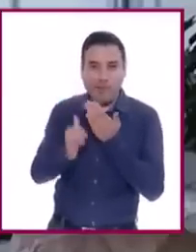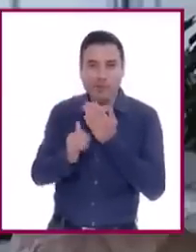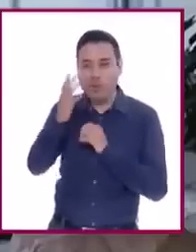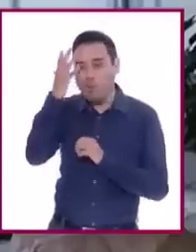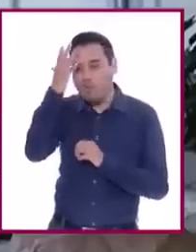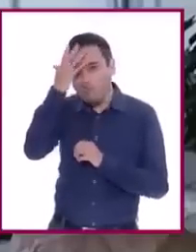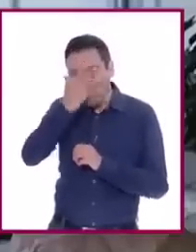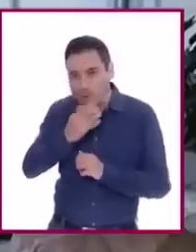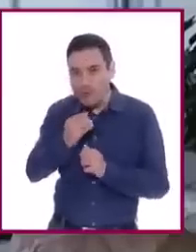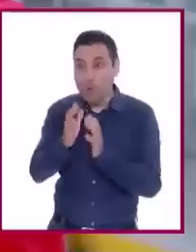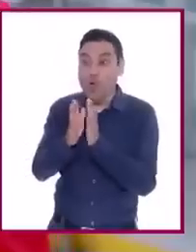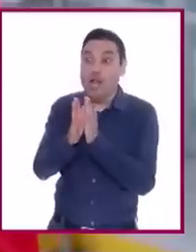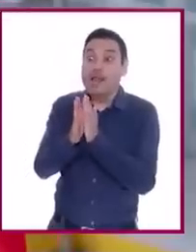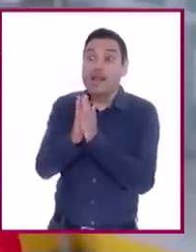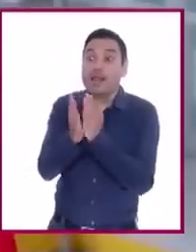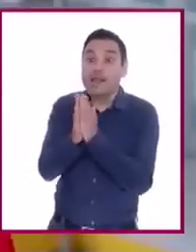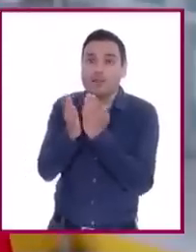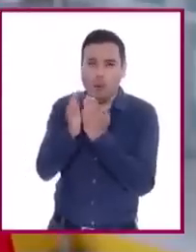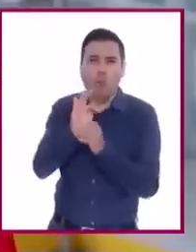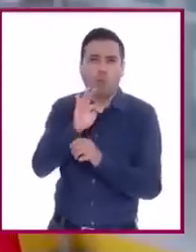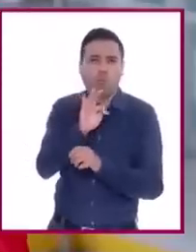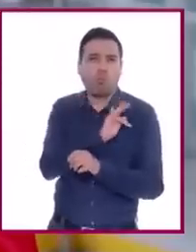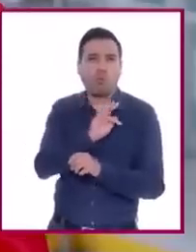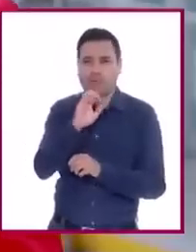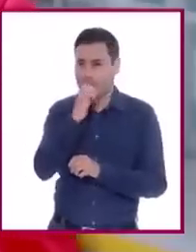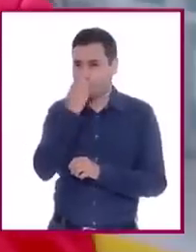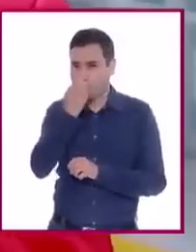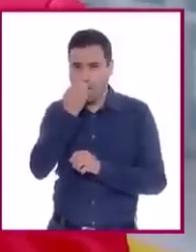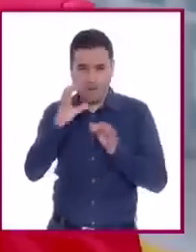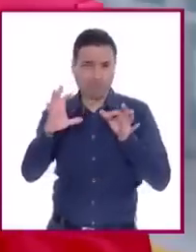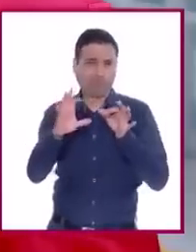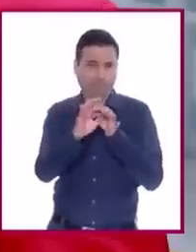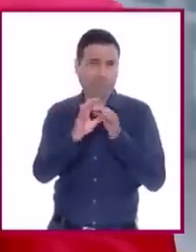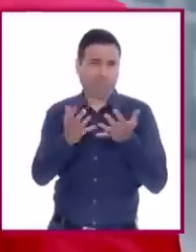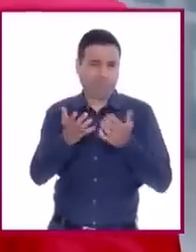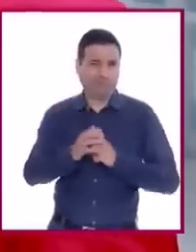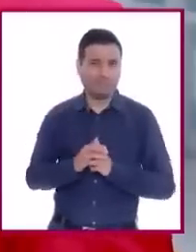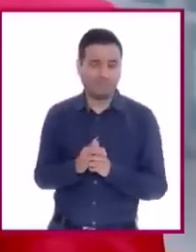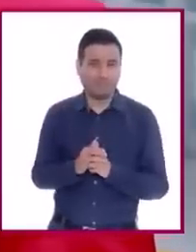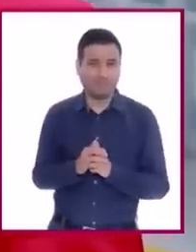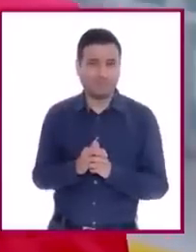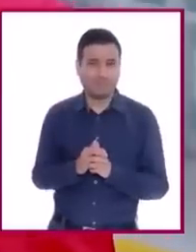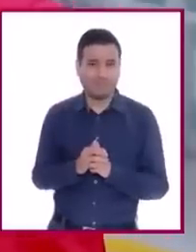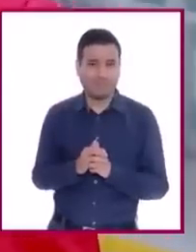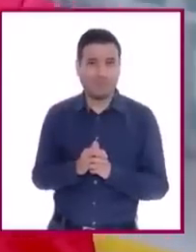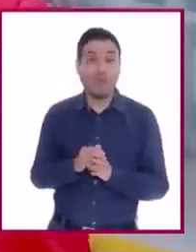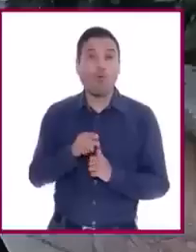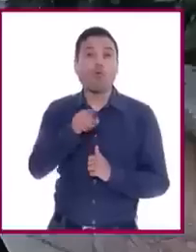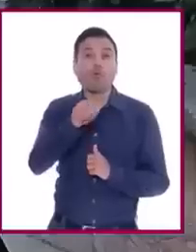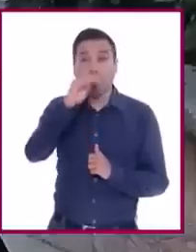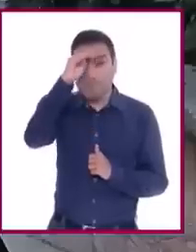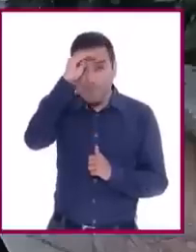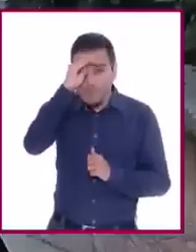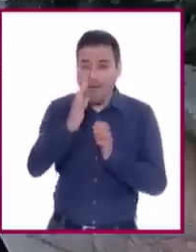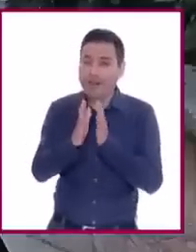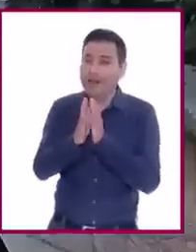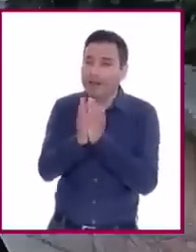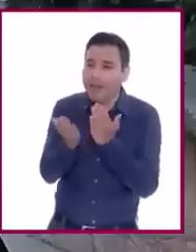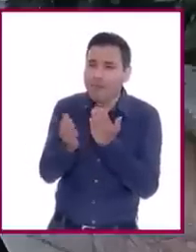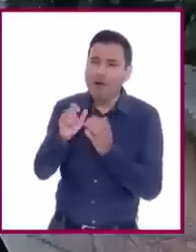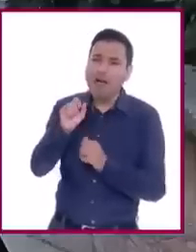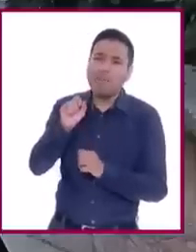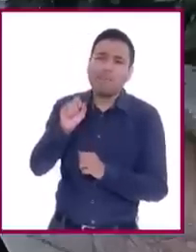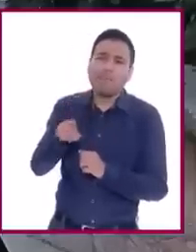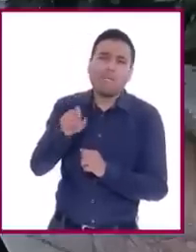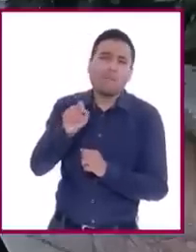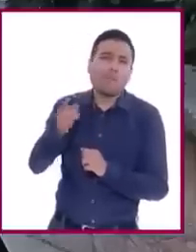condiciones de de cada plantel se invitó a romper el paradigma de que esto es lo mismo de siempre el nivel de